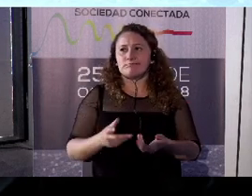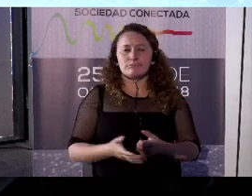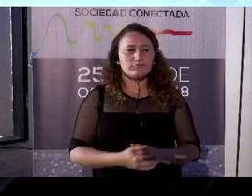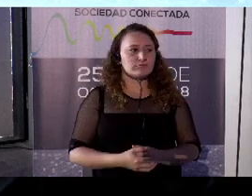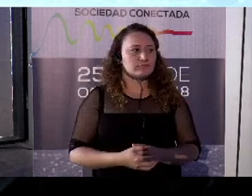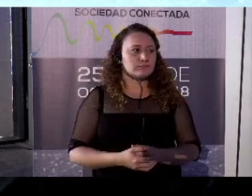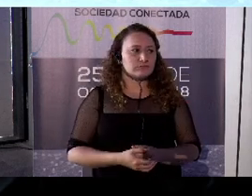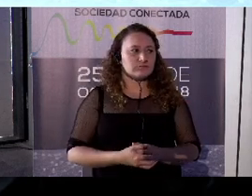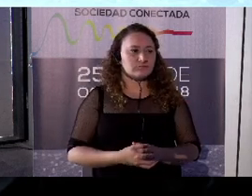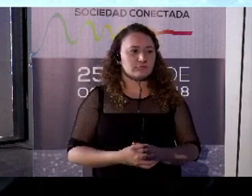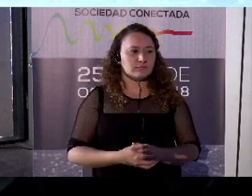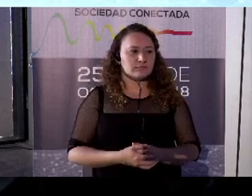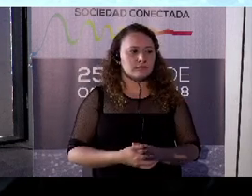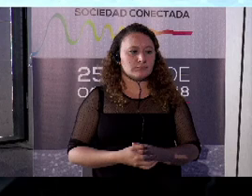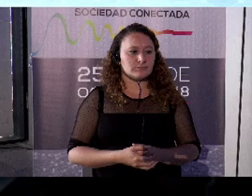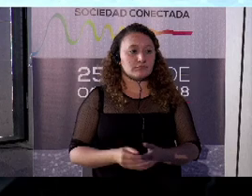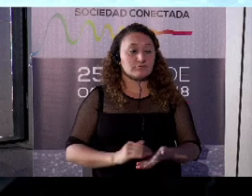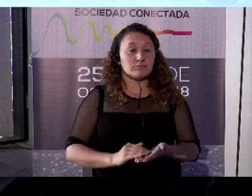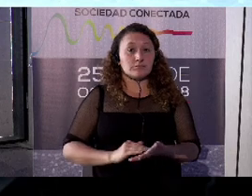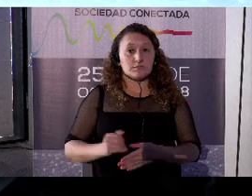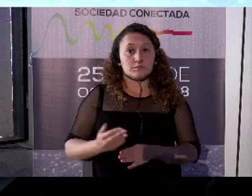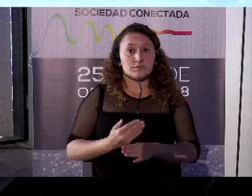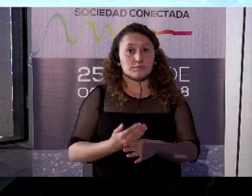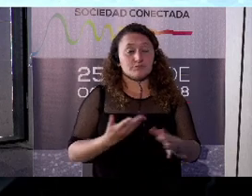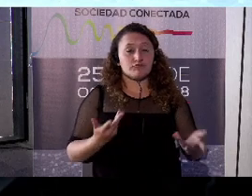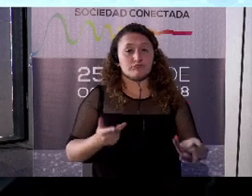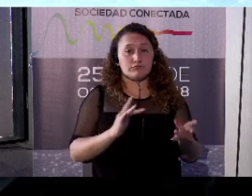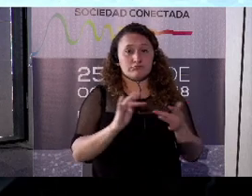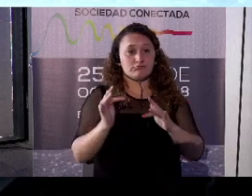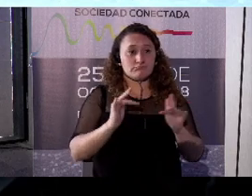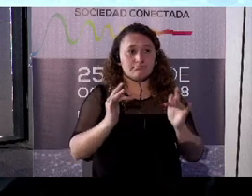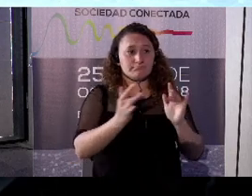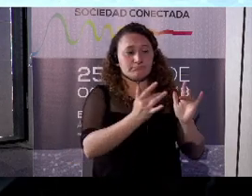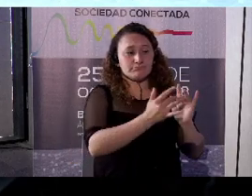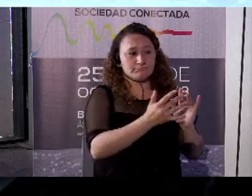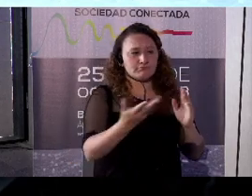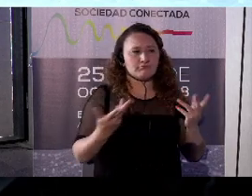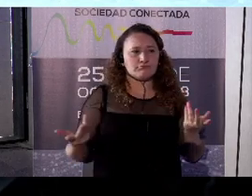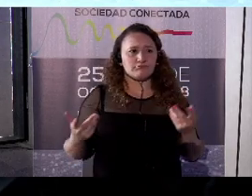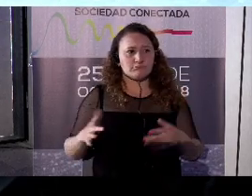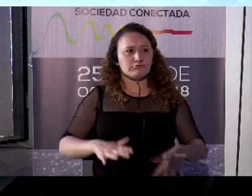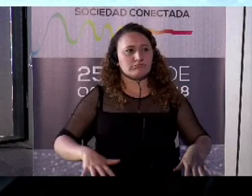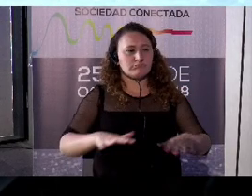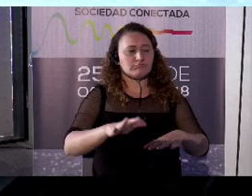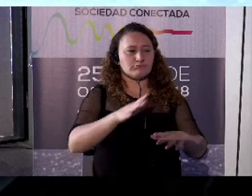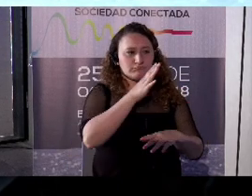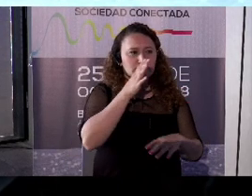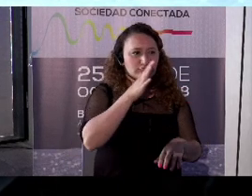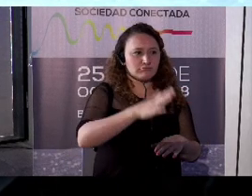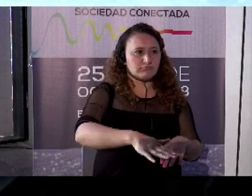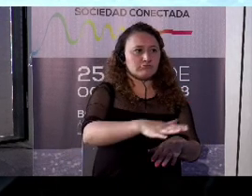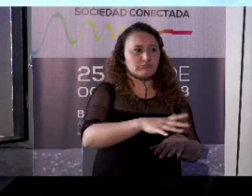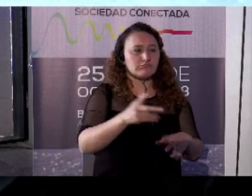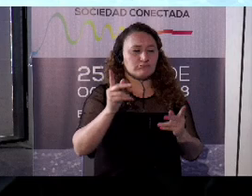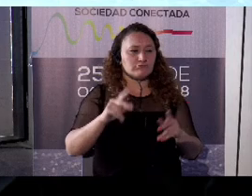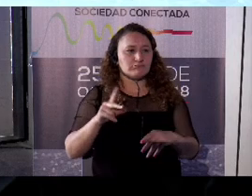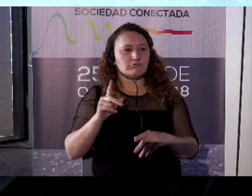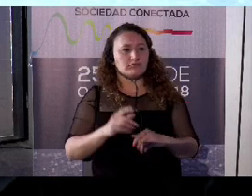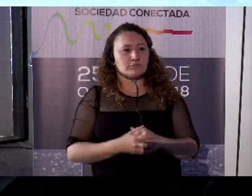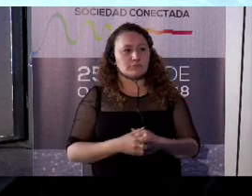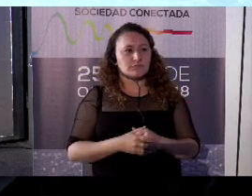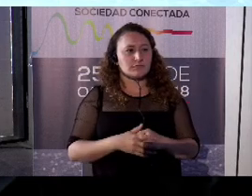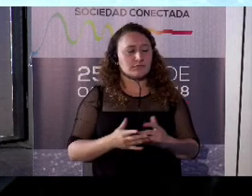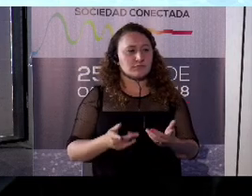necesidad de resolver los problemas de conectividad en los sectores Rurales y a la vez